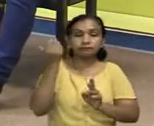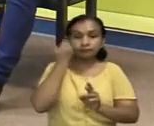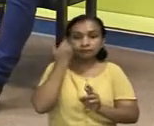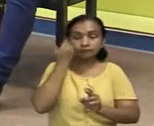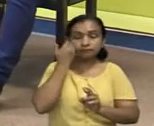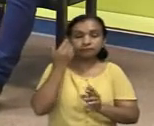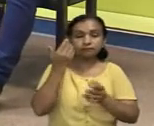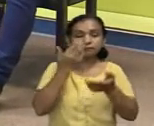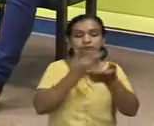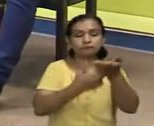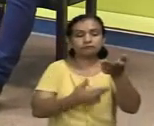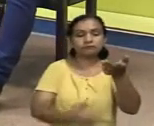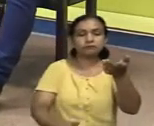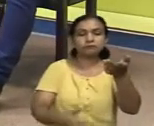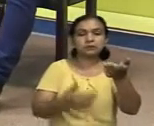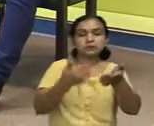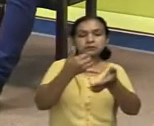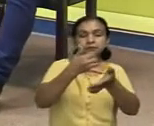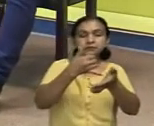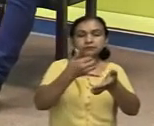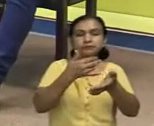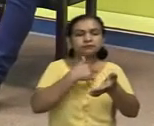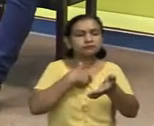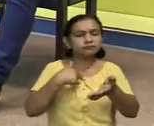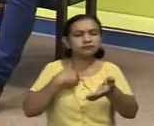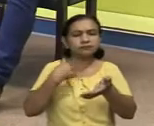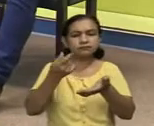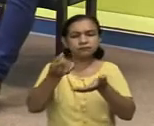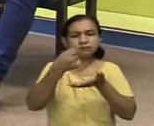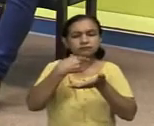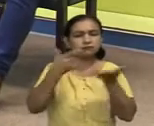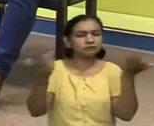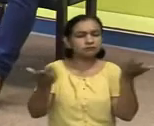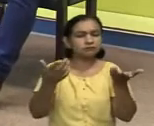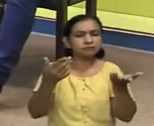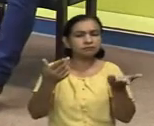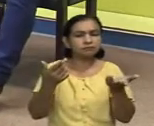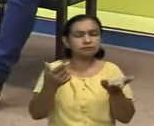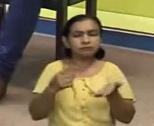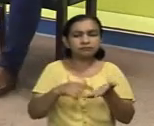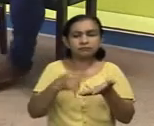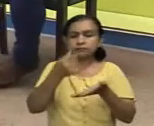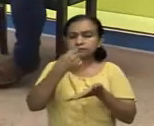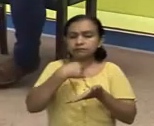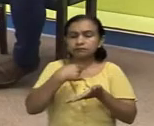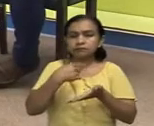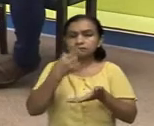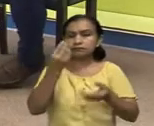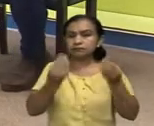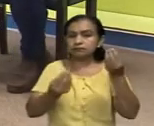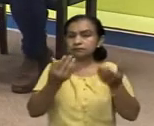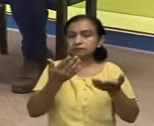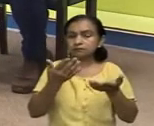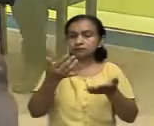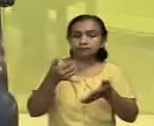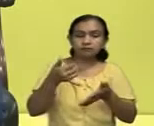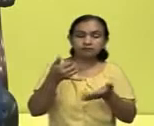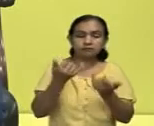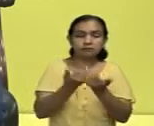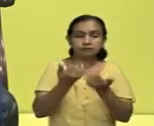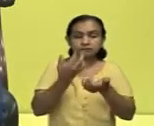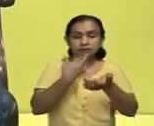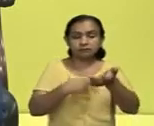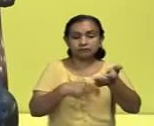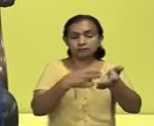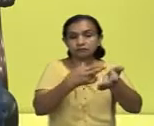su plaqueta, ¿qué tratamiento ustedes le aplican para que pueda mantenerse? Normalmente, dependiendo qué tan bajo estén